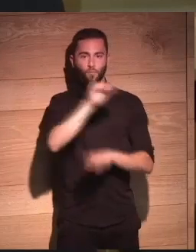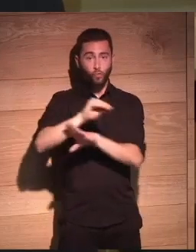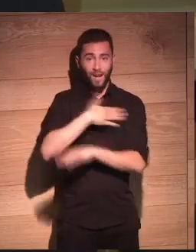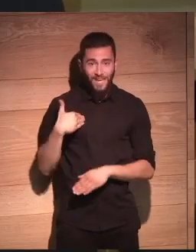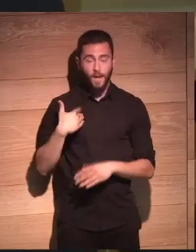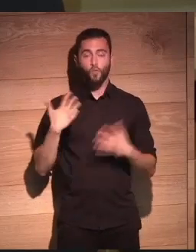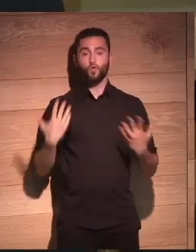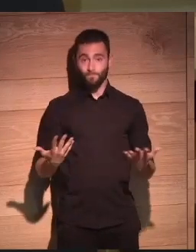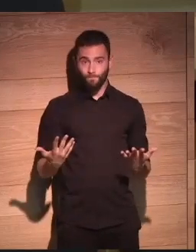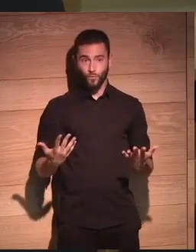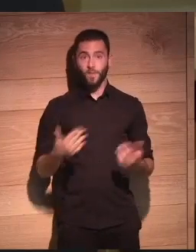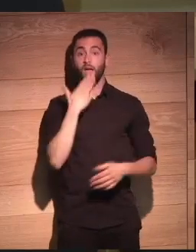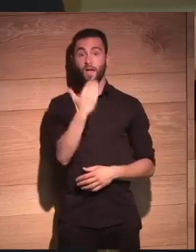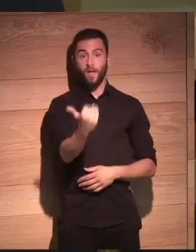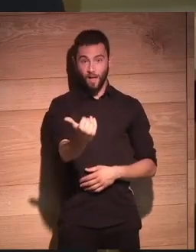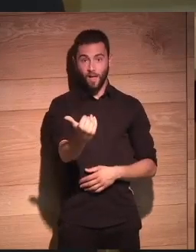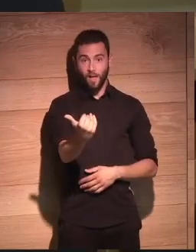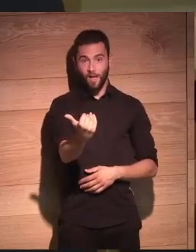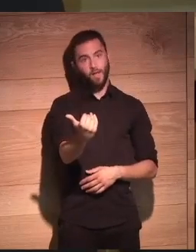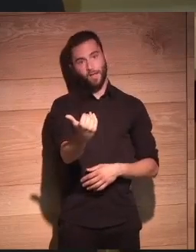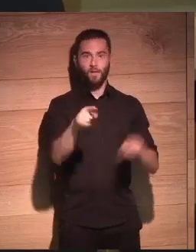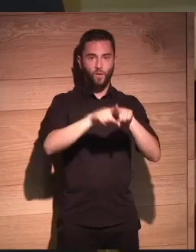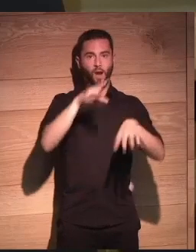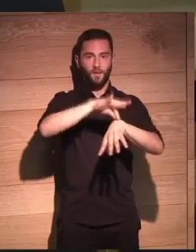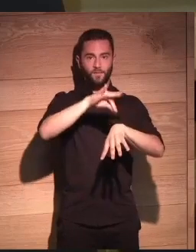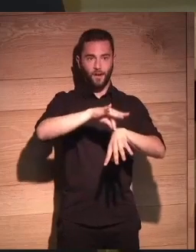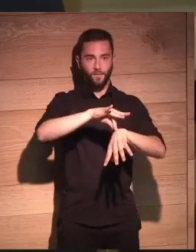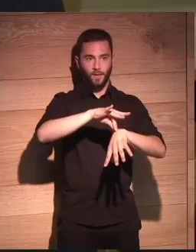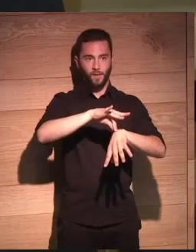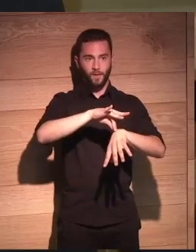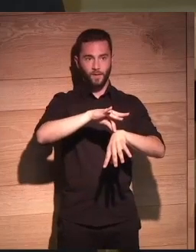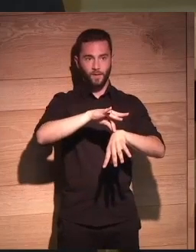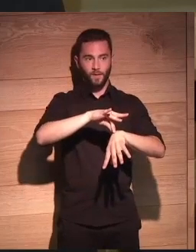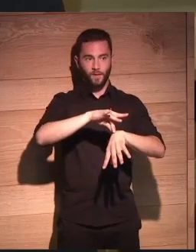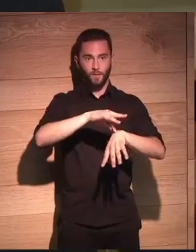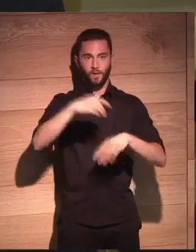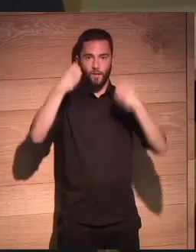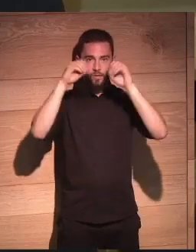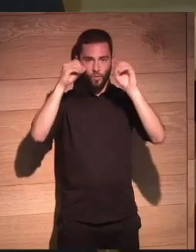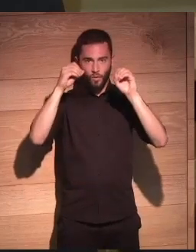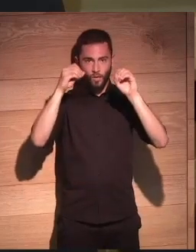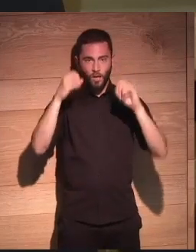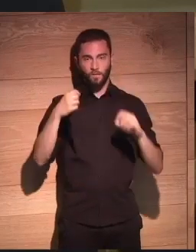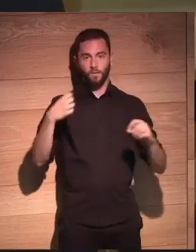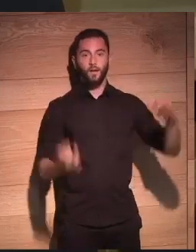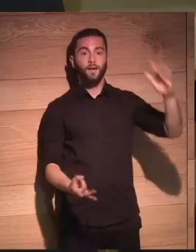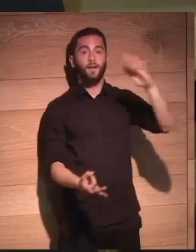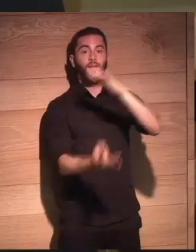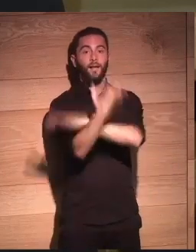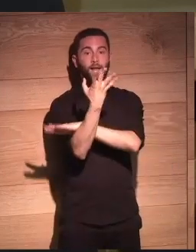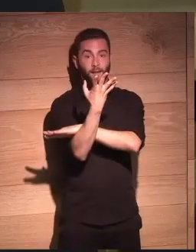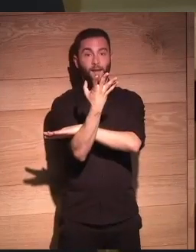cuales consideramos que el envejecimiento es una enfermedad. Y ya lo sabes, Google ha creado una filial con el objetivo de curar